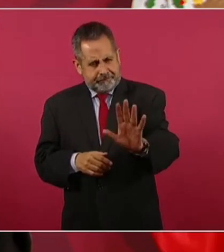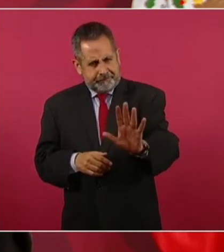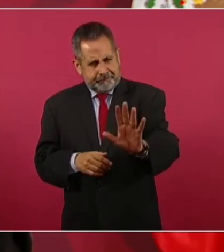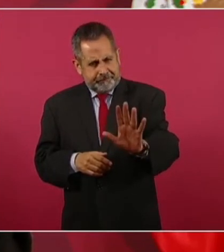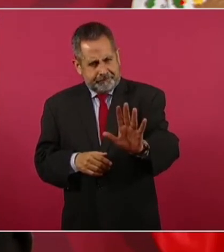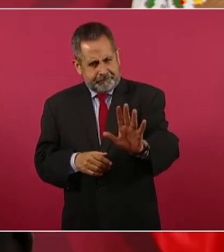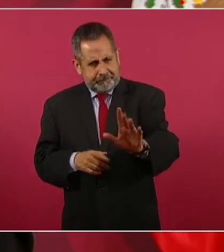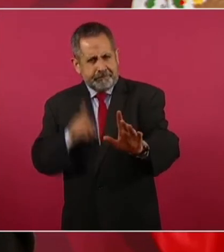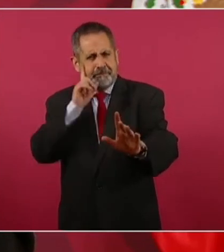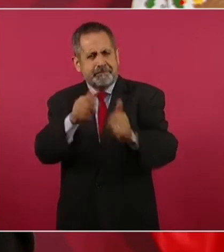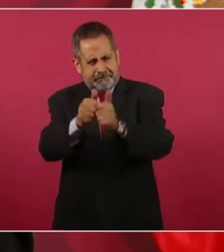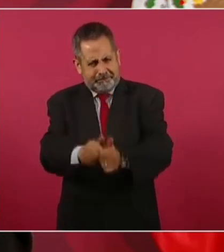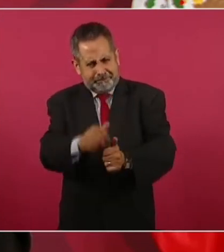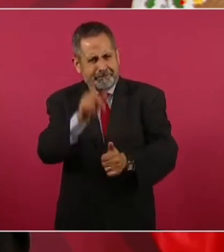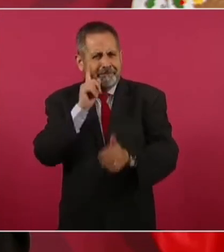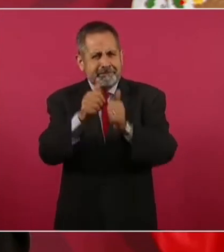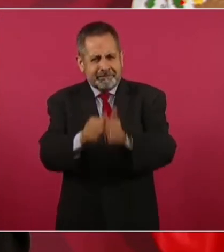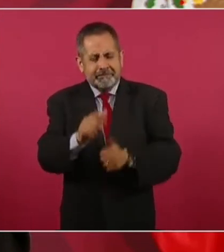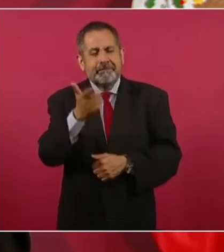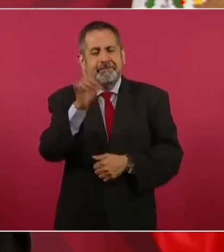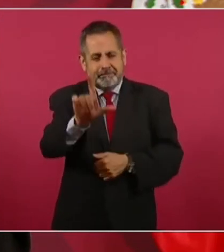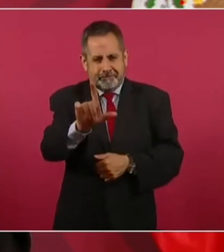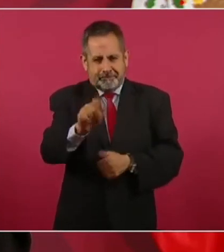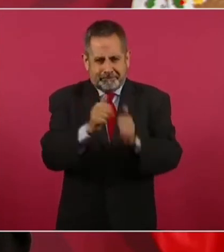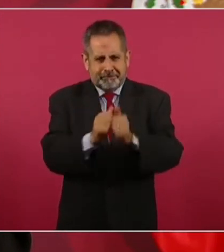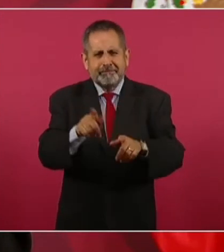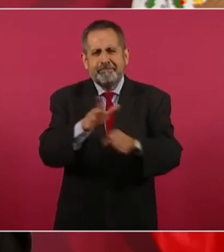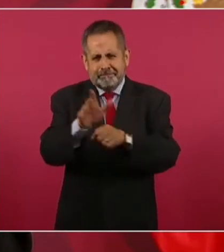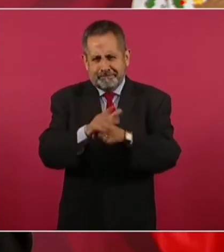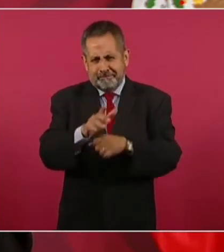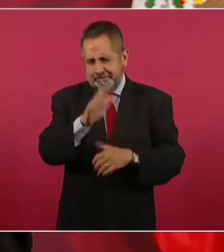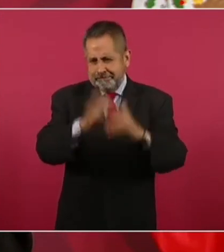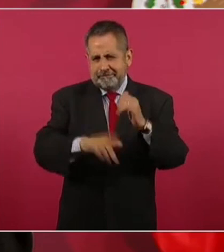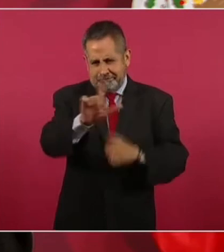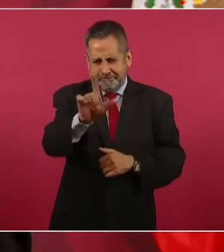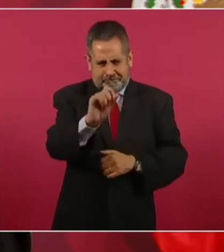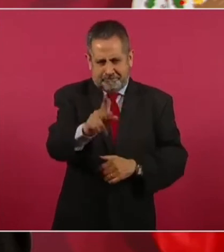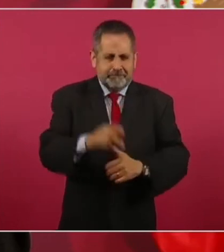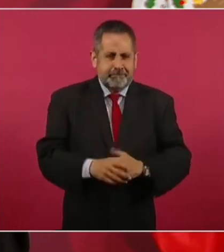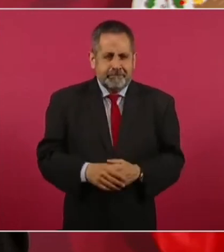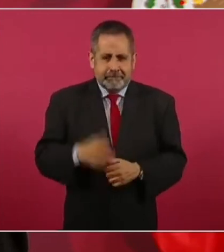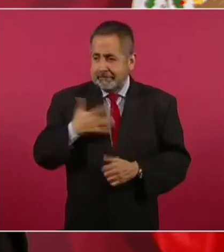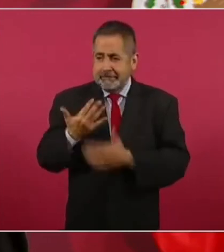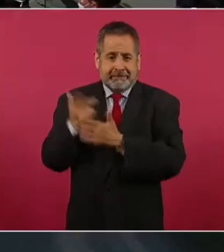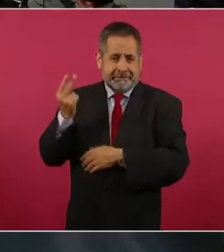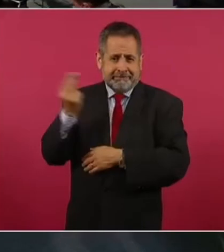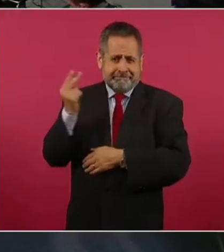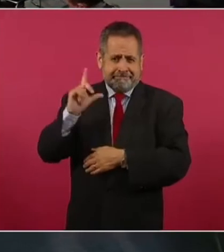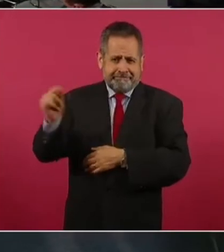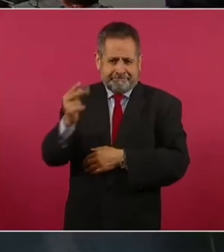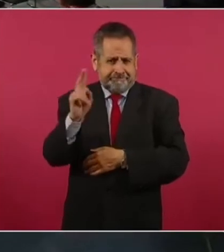Te quedas para mañana. El lunes. Lunes. Sí, ahí terminas. Ok, sí, está bien. Es que me están esperando, la